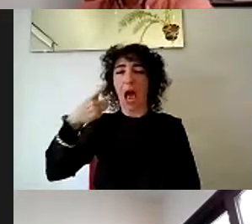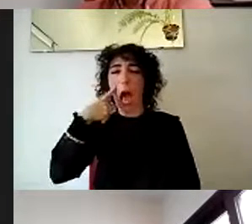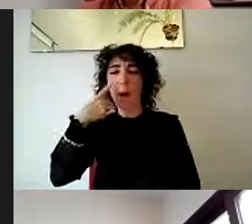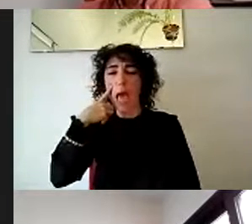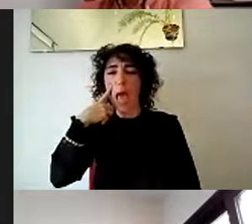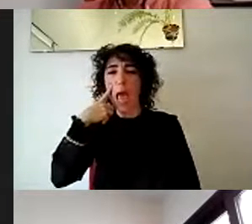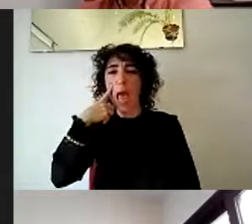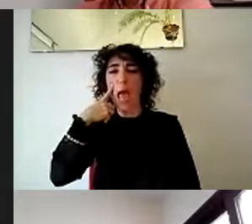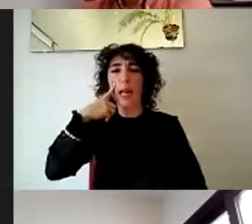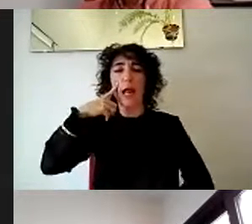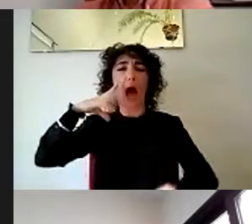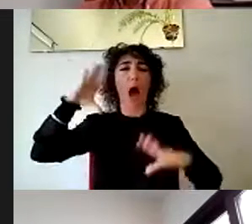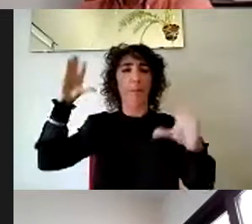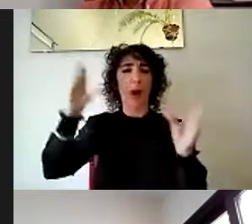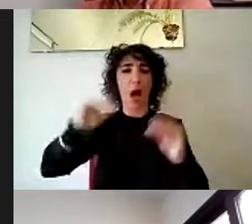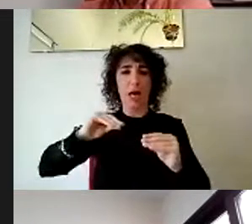Desactivar.